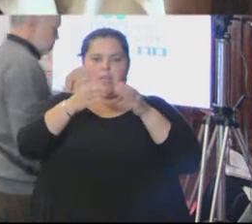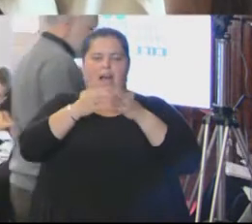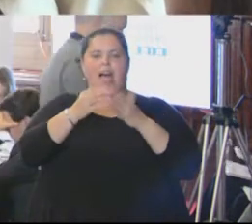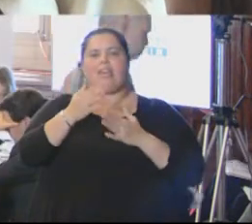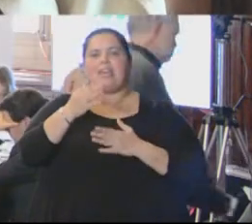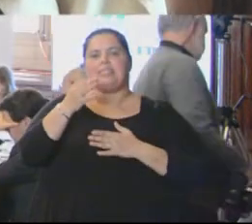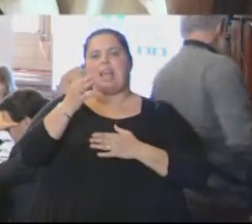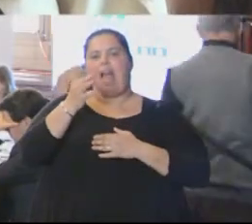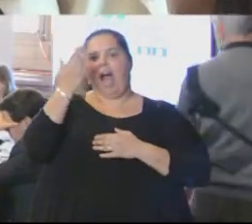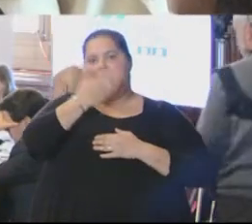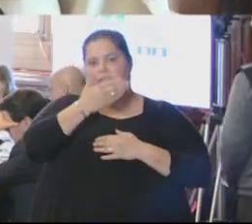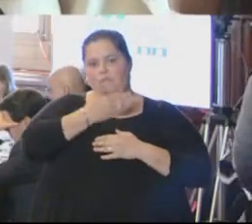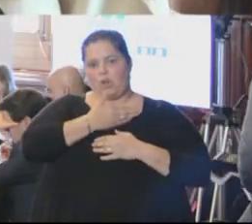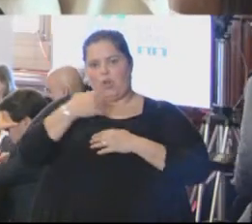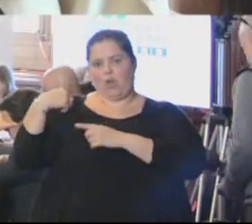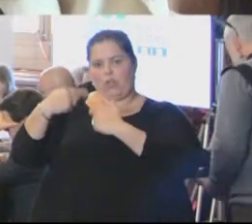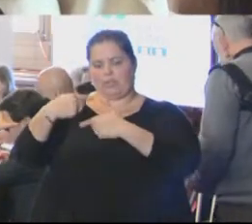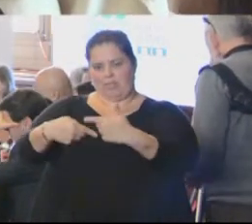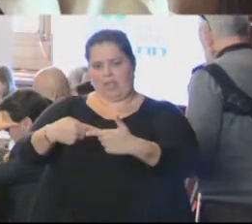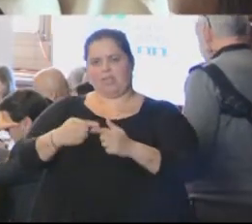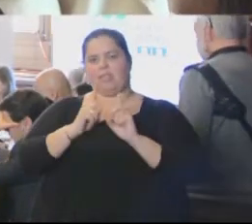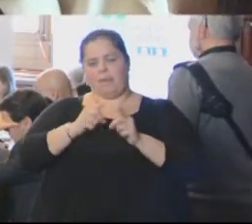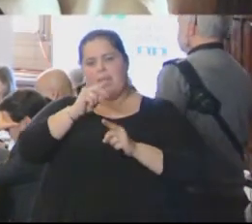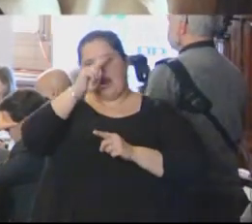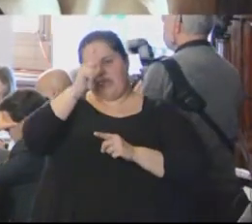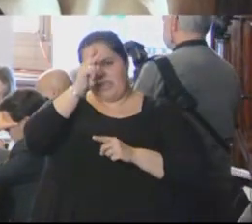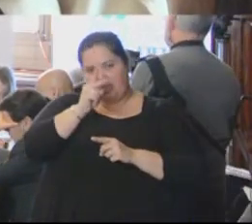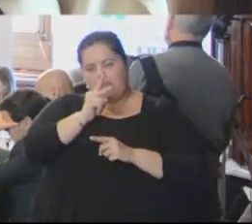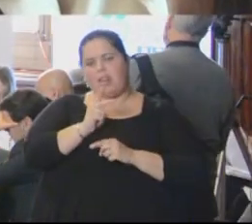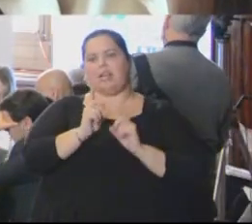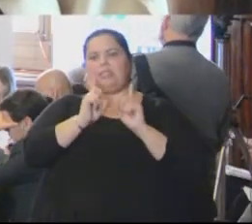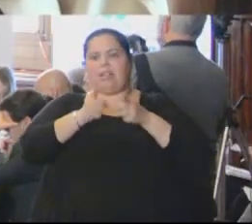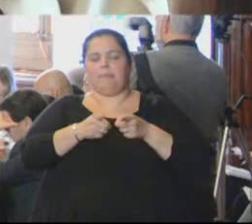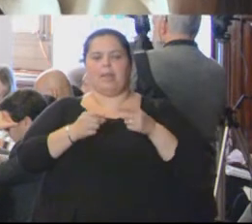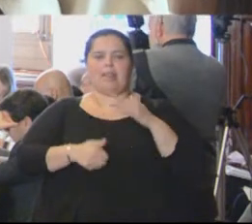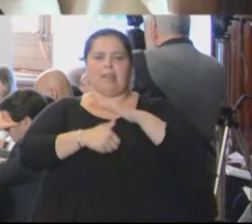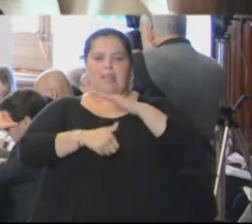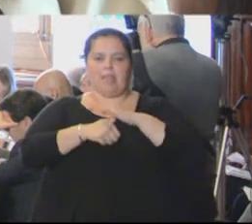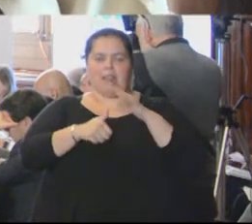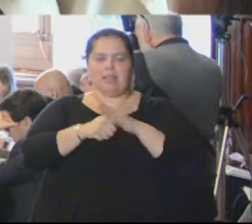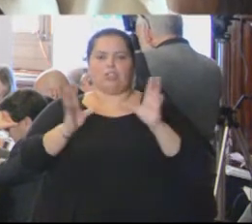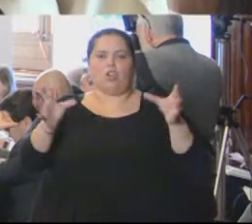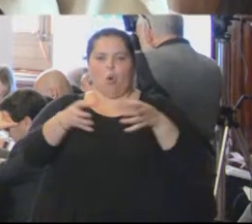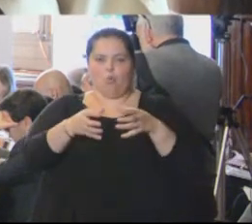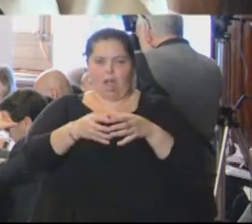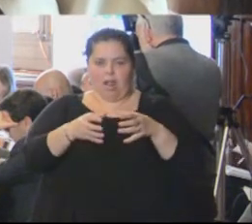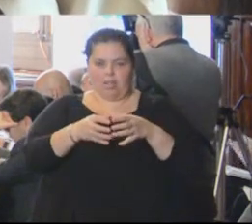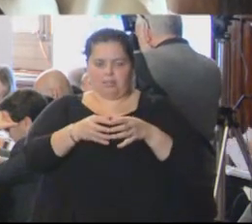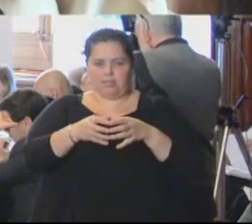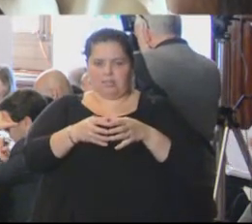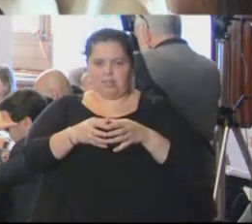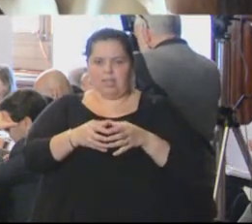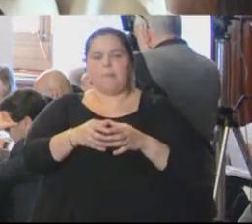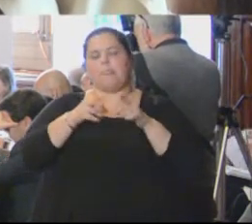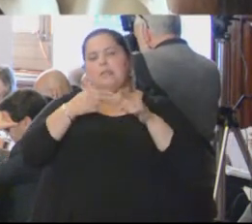de víctimas, de restitución de tierras y líderes comunales. Se evidencia que los líderes y defensores